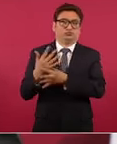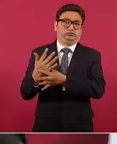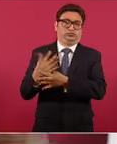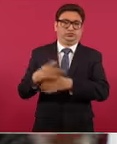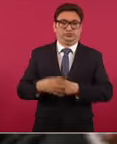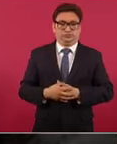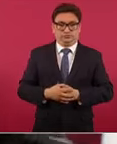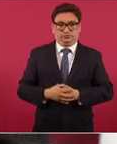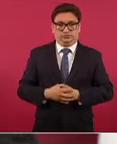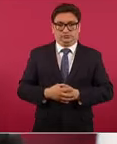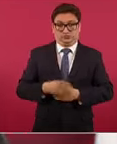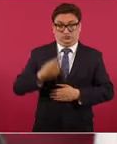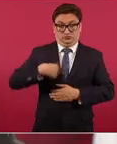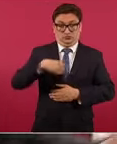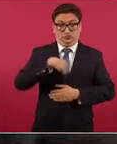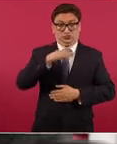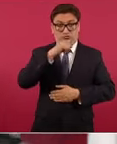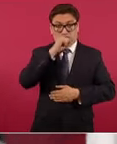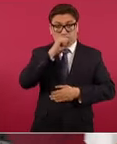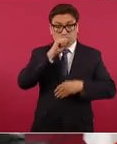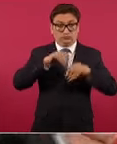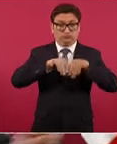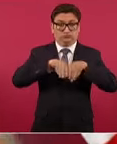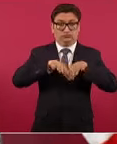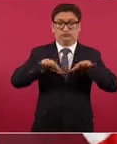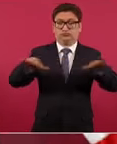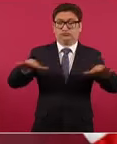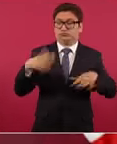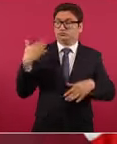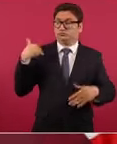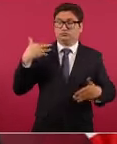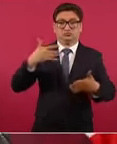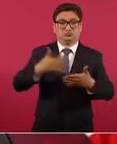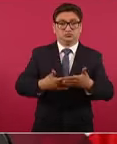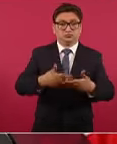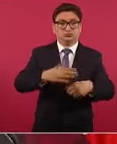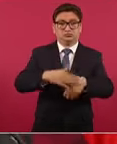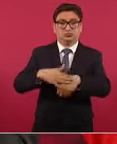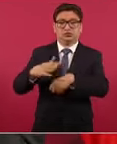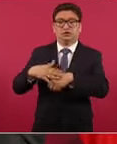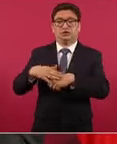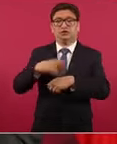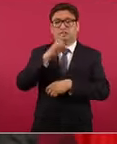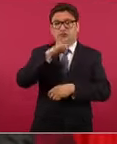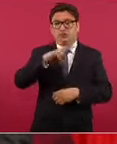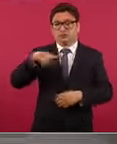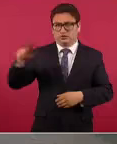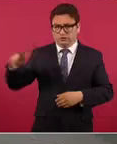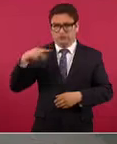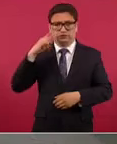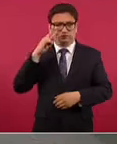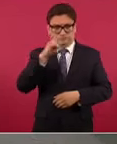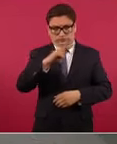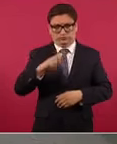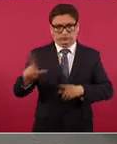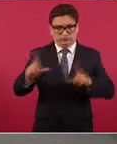si vos la convocatoria acabamos de terminar están añadir porque no pones